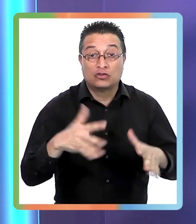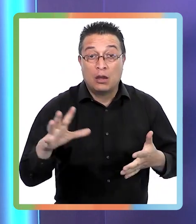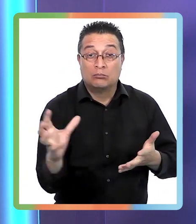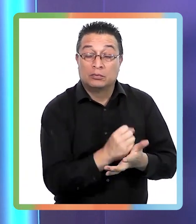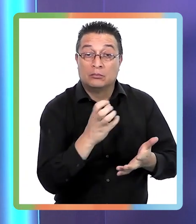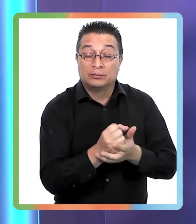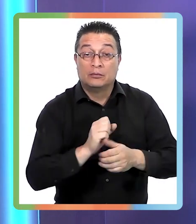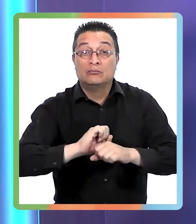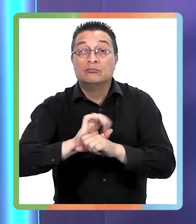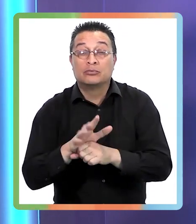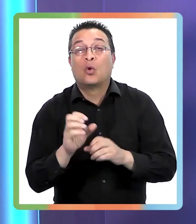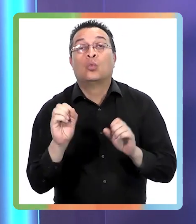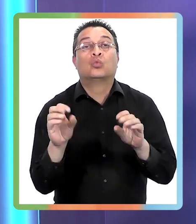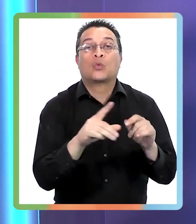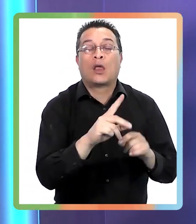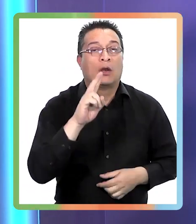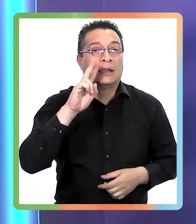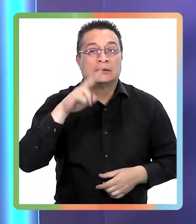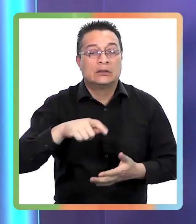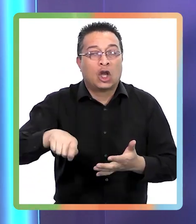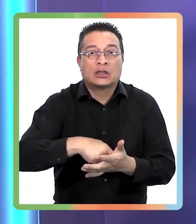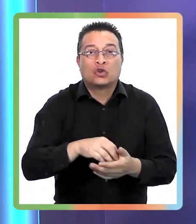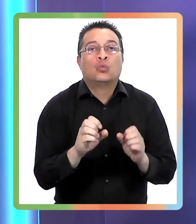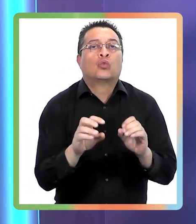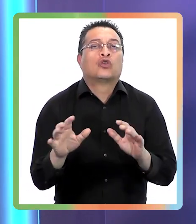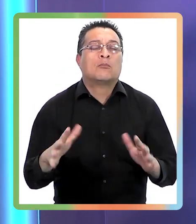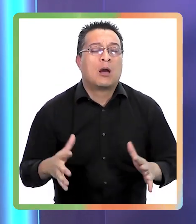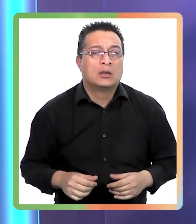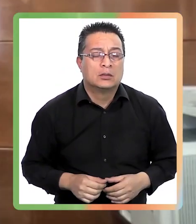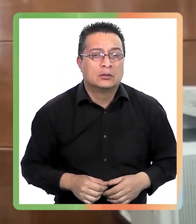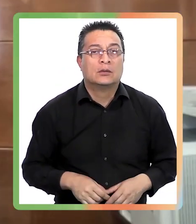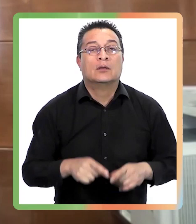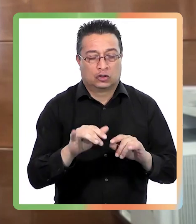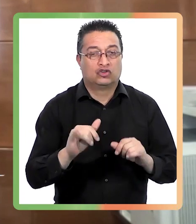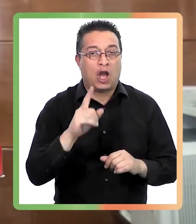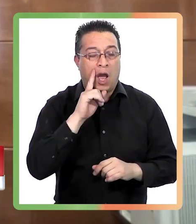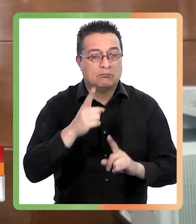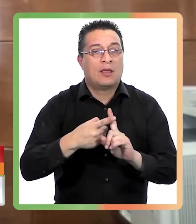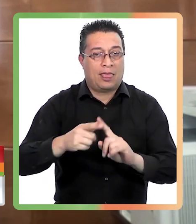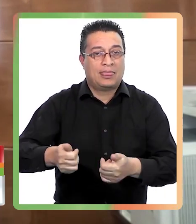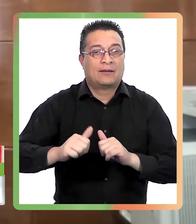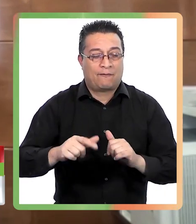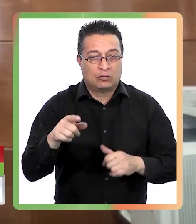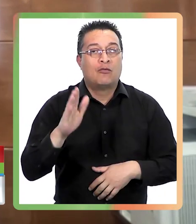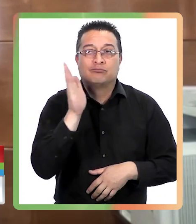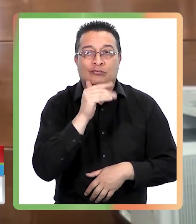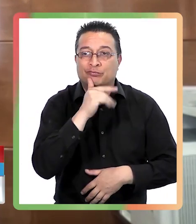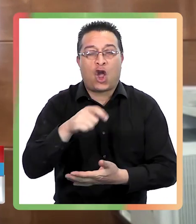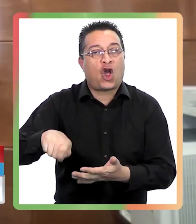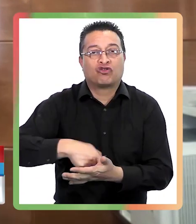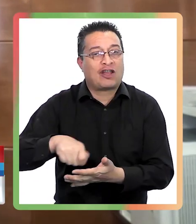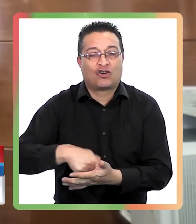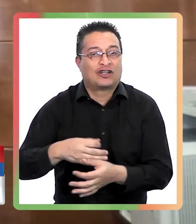recuperado durante la pandemia, ¿cuántos de ellos están en la informalidad todavía, por ejemplo? Sí, tenemos un desafío en materia de